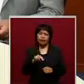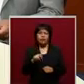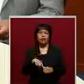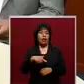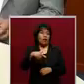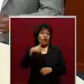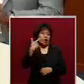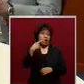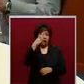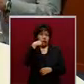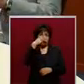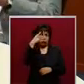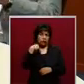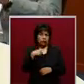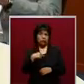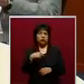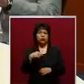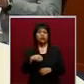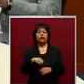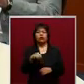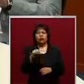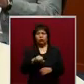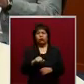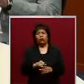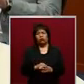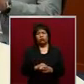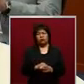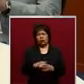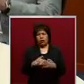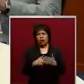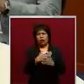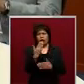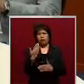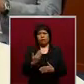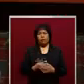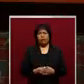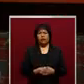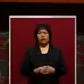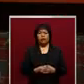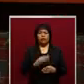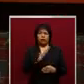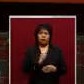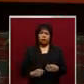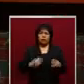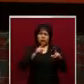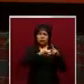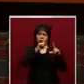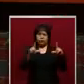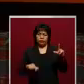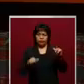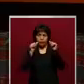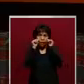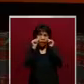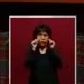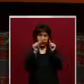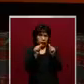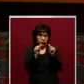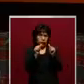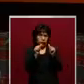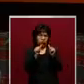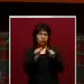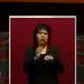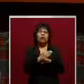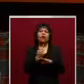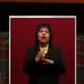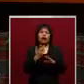12 del día. De hecho, él va a estar en la mañanera con el presidente de la República, Andrés Manuel López Obrador. Hay que estar atentos, porque